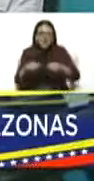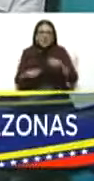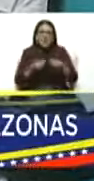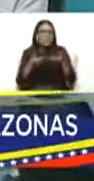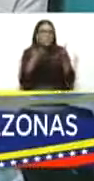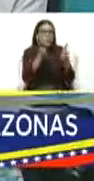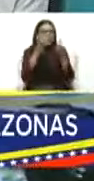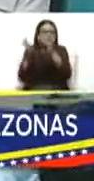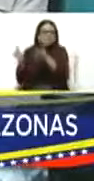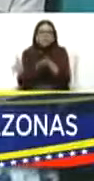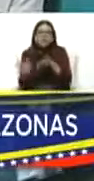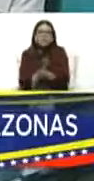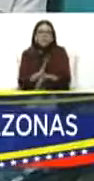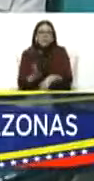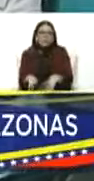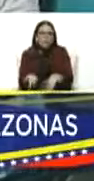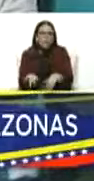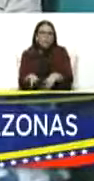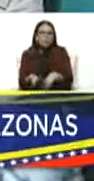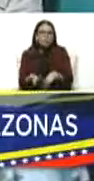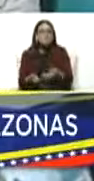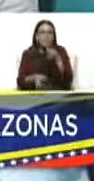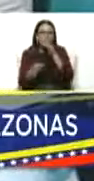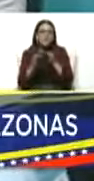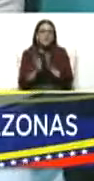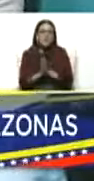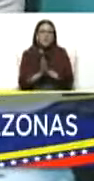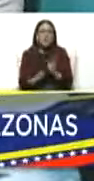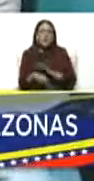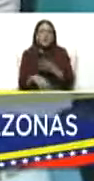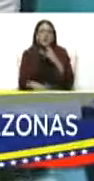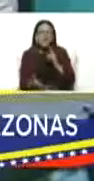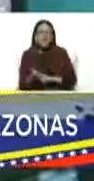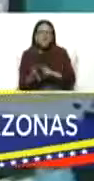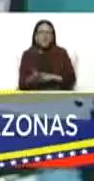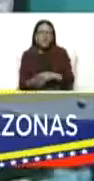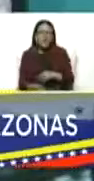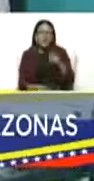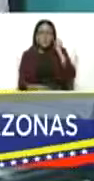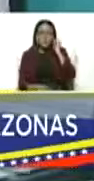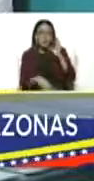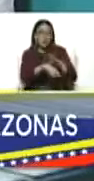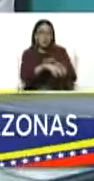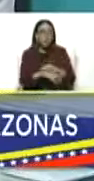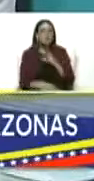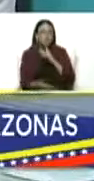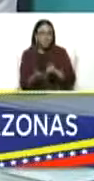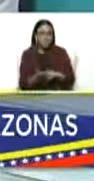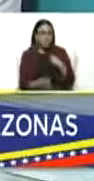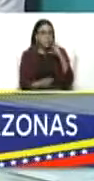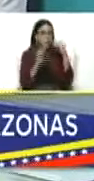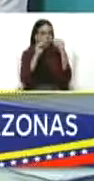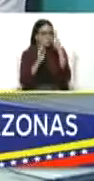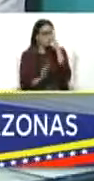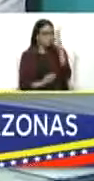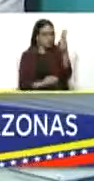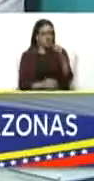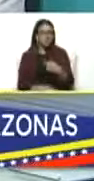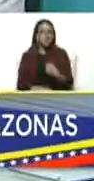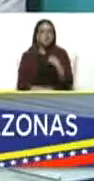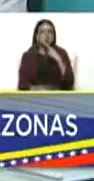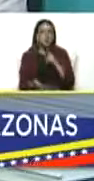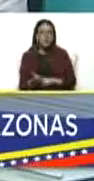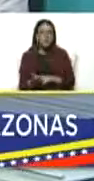estoy convencido. Estoy convencido, doctora Magaly, es con usted. Estoy